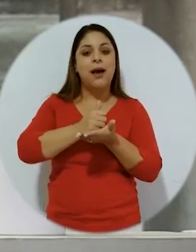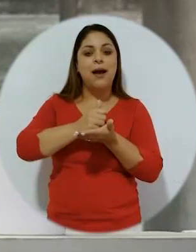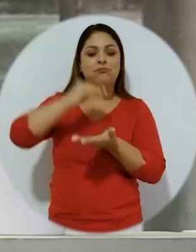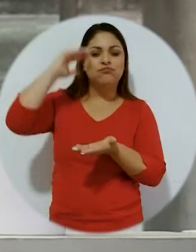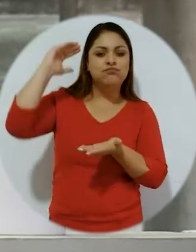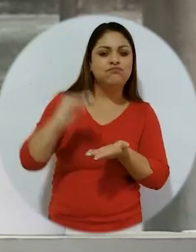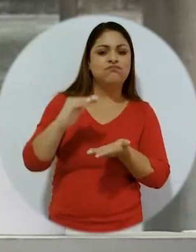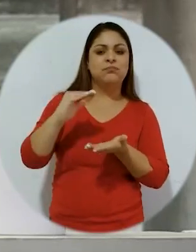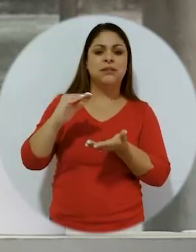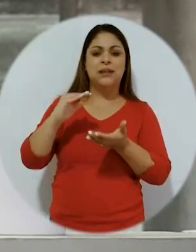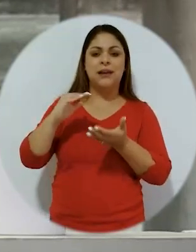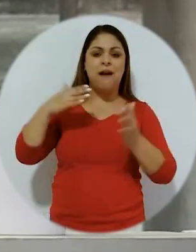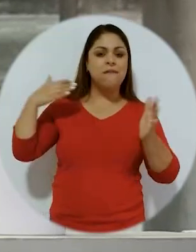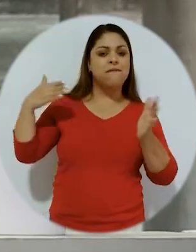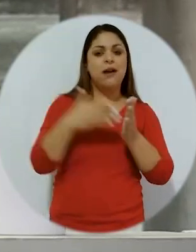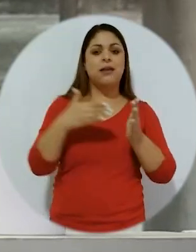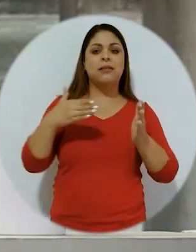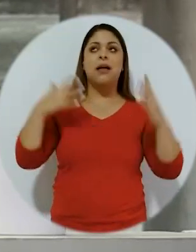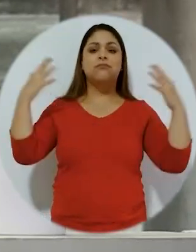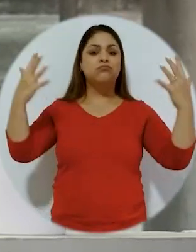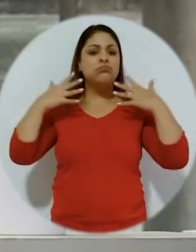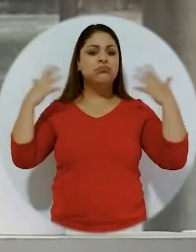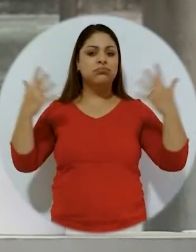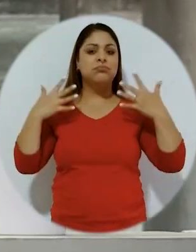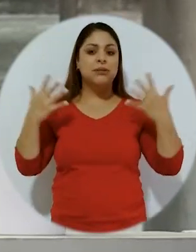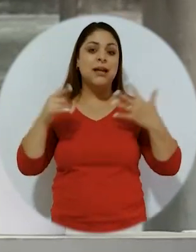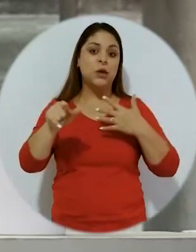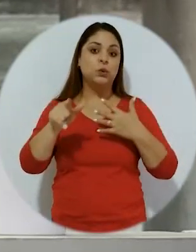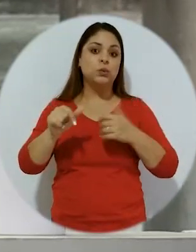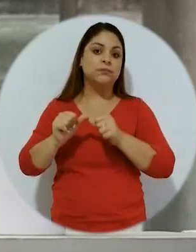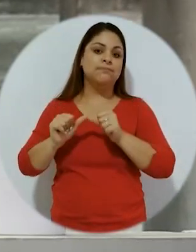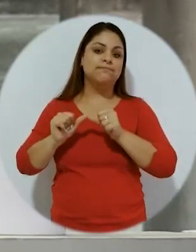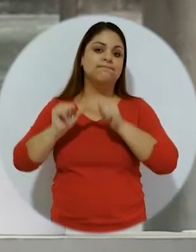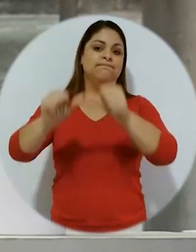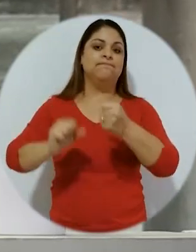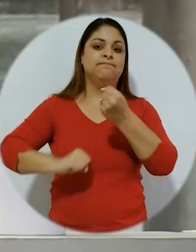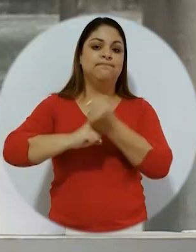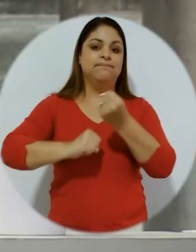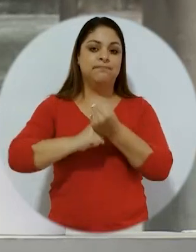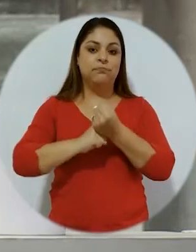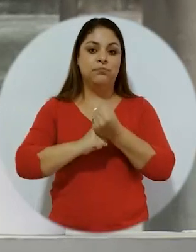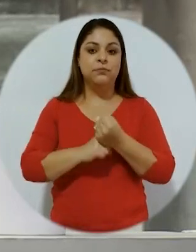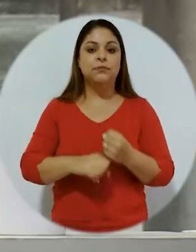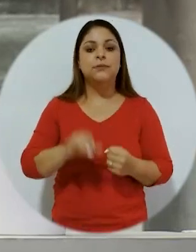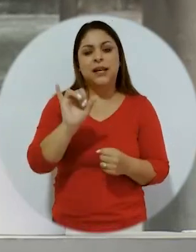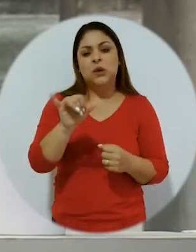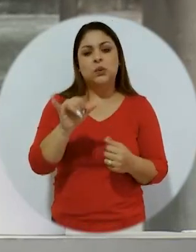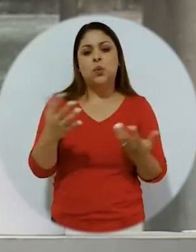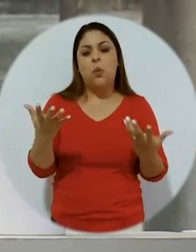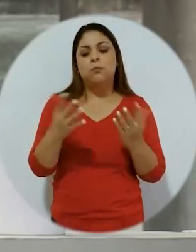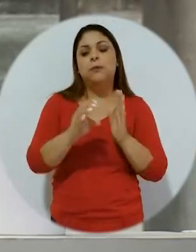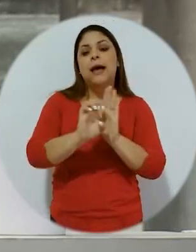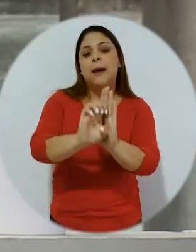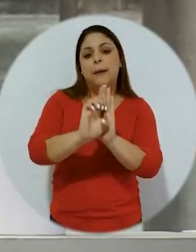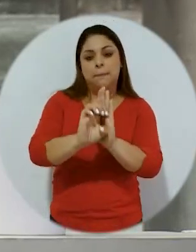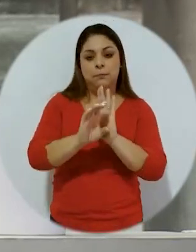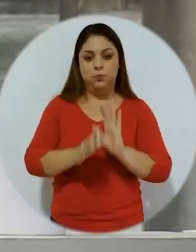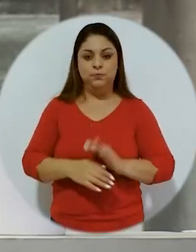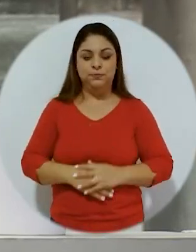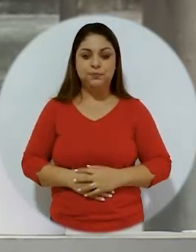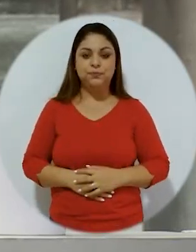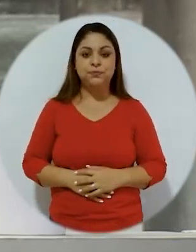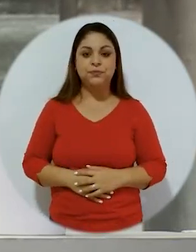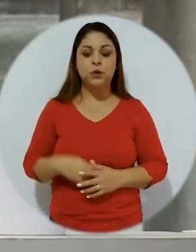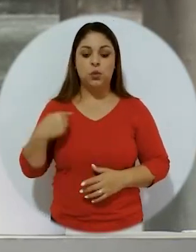climático, que están ayudando, ¿verdad?, en términos de el desarrollo sostenible. Entonces, digamos esto para ponerlo en